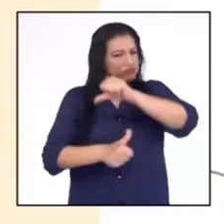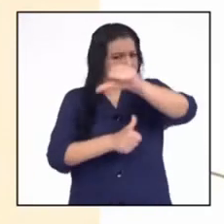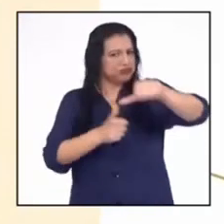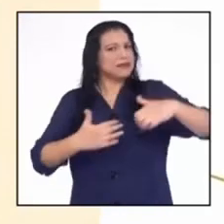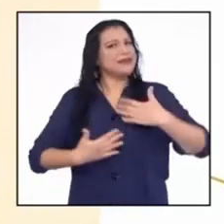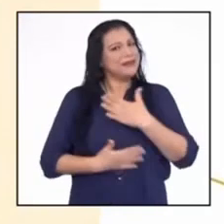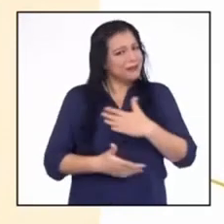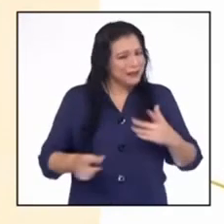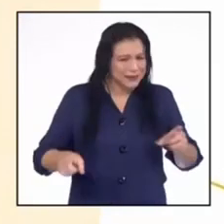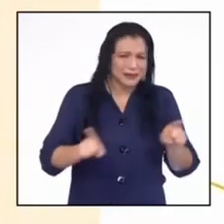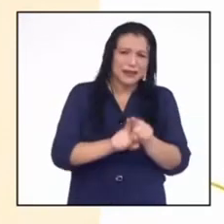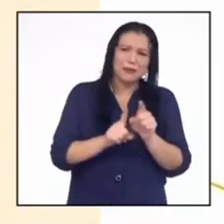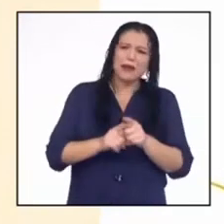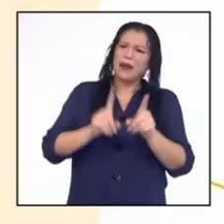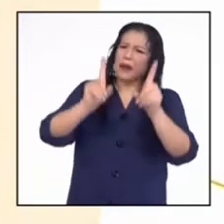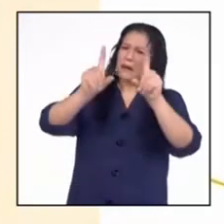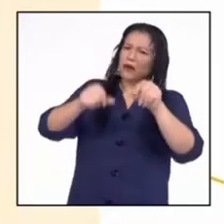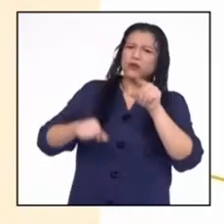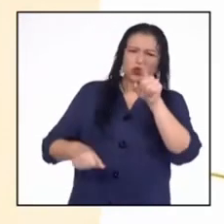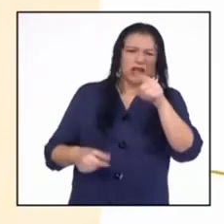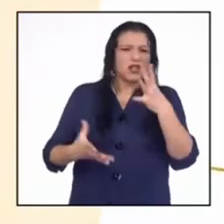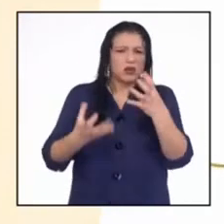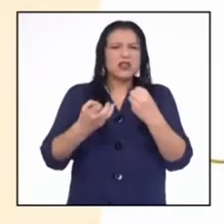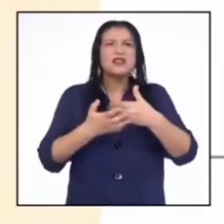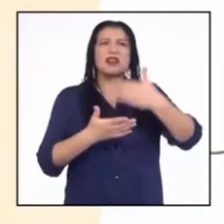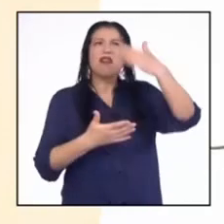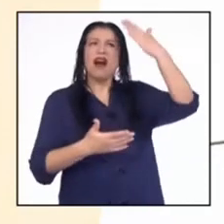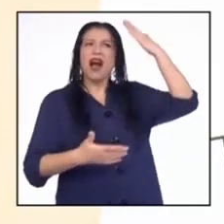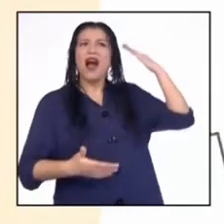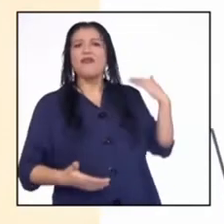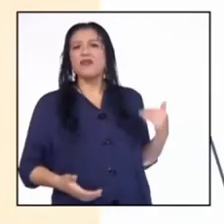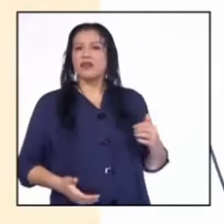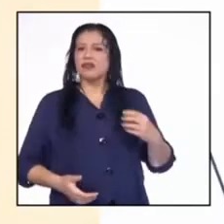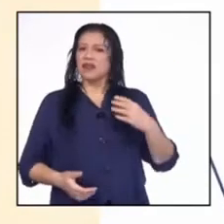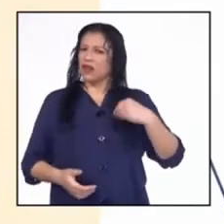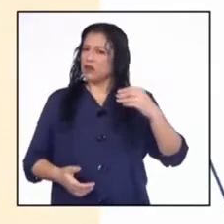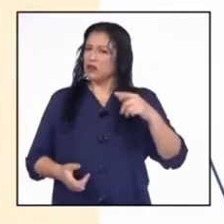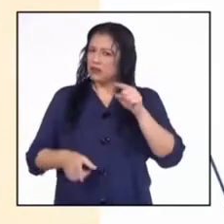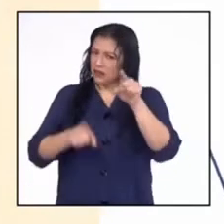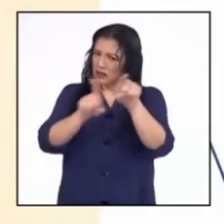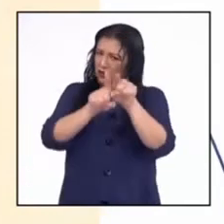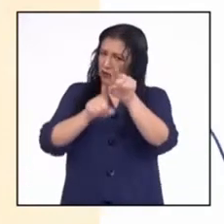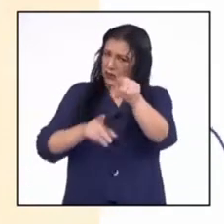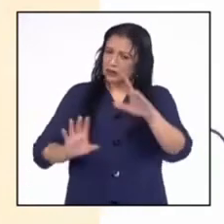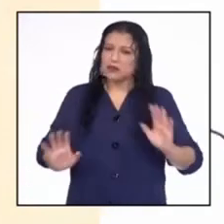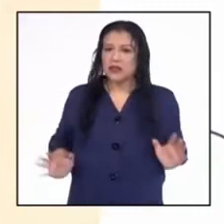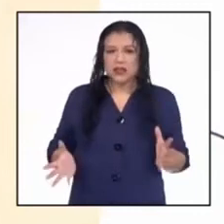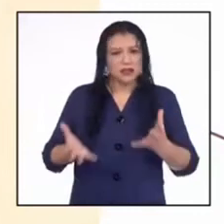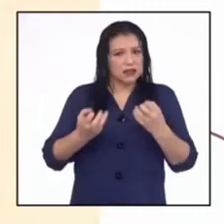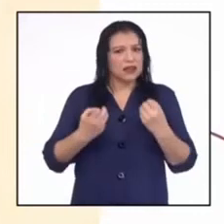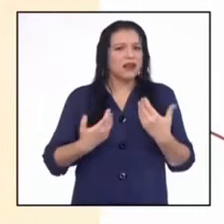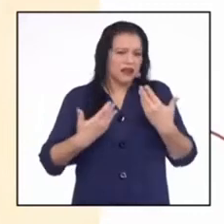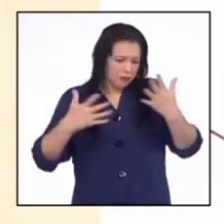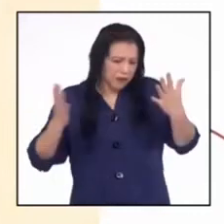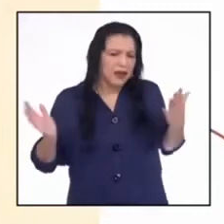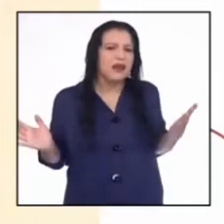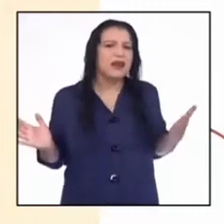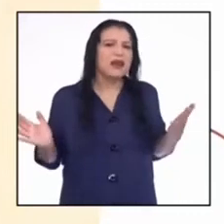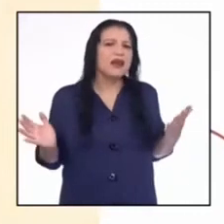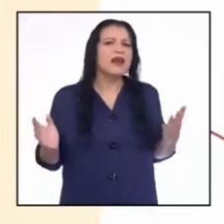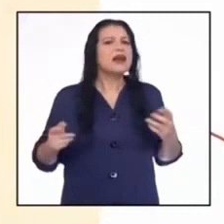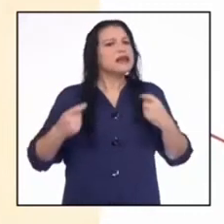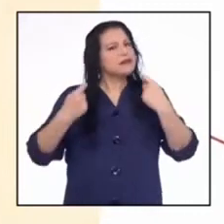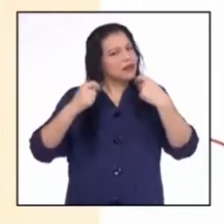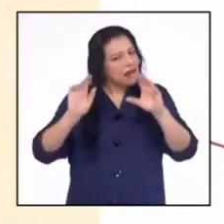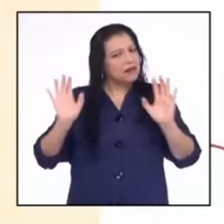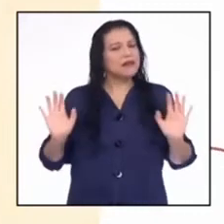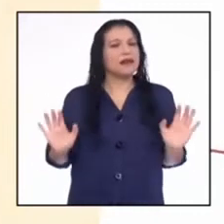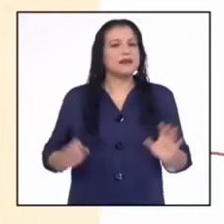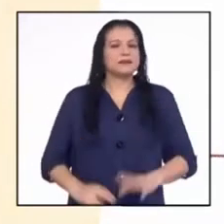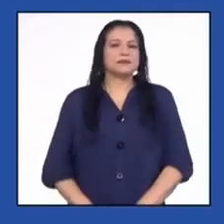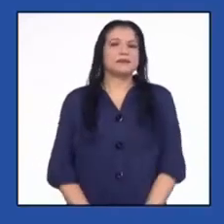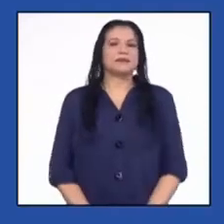también. ¿Acaso ustedes no quisieron lo mismo cuando fueron adolescentes? Yape, hay que intentarlo.